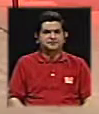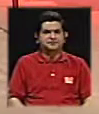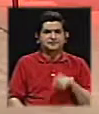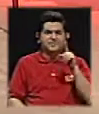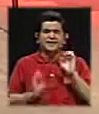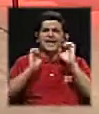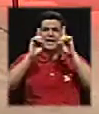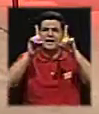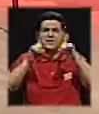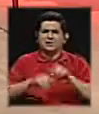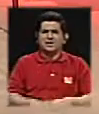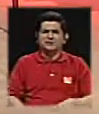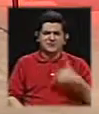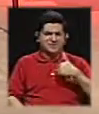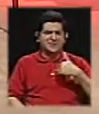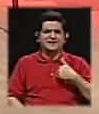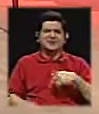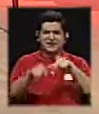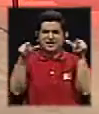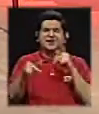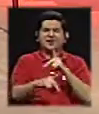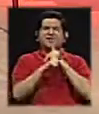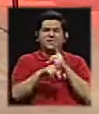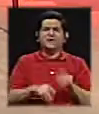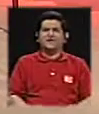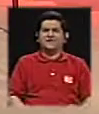en la educación de la reserva?